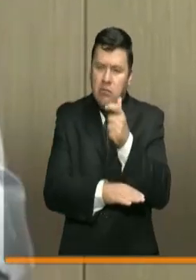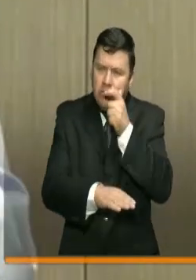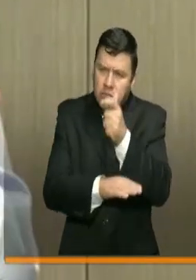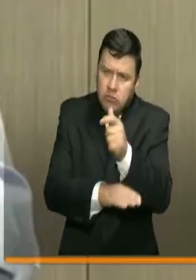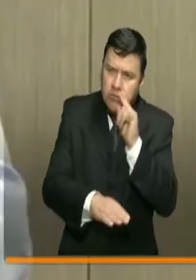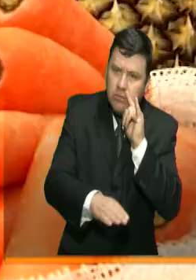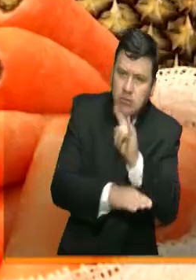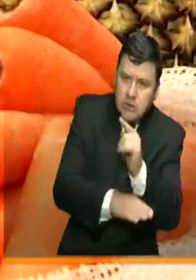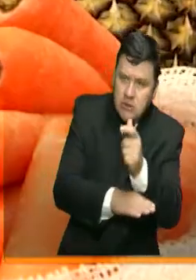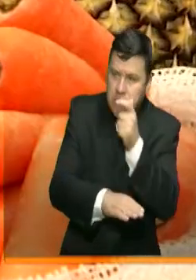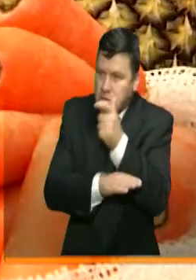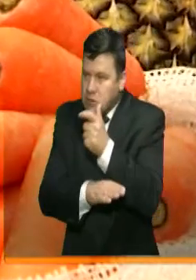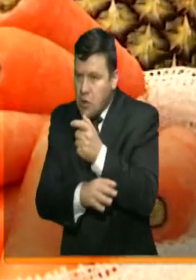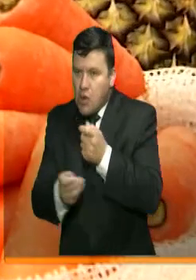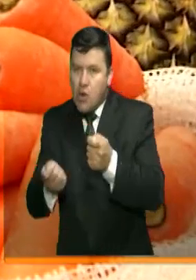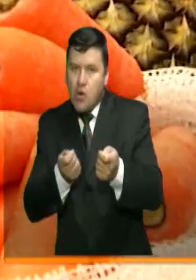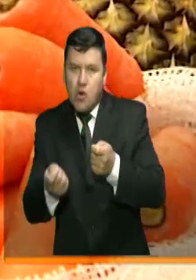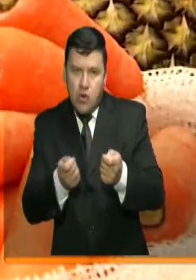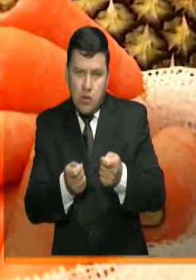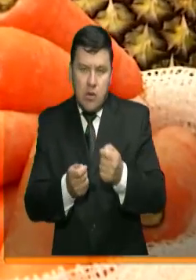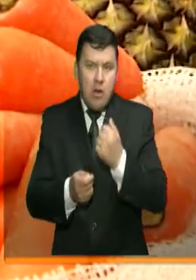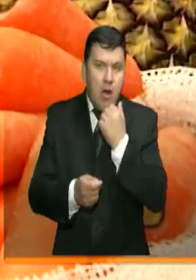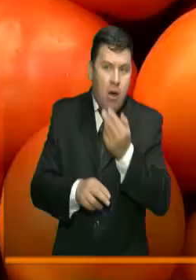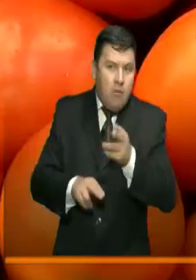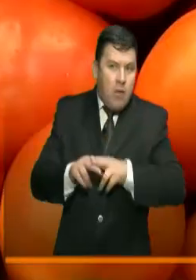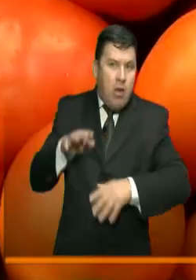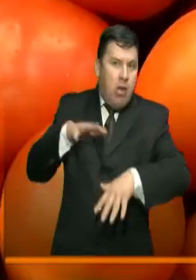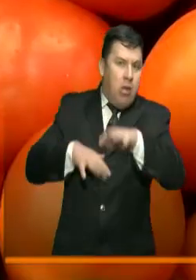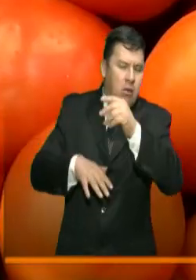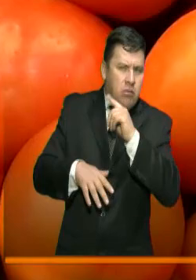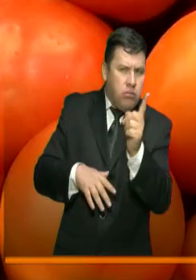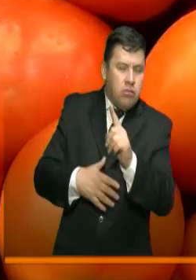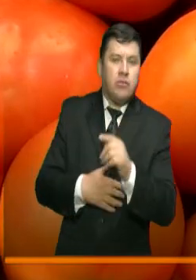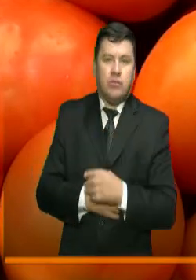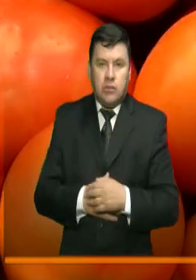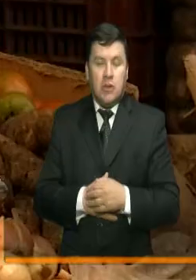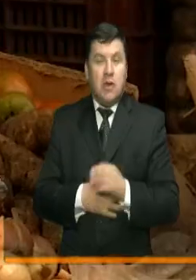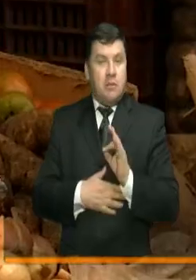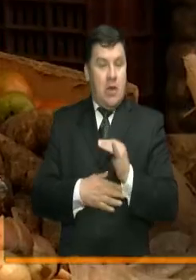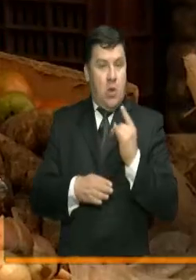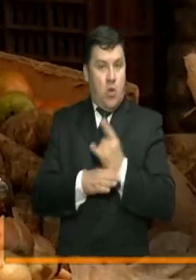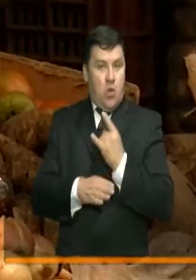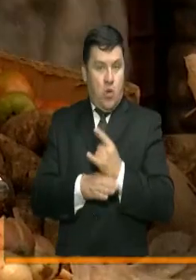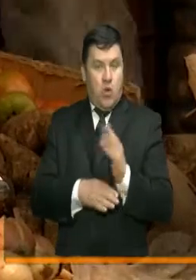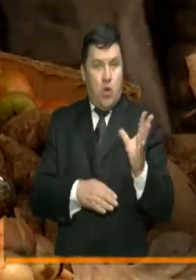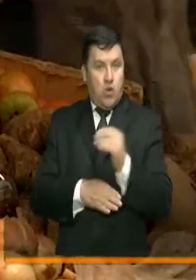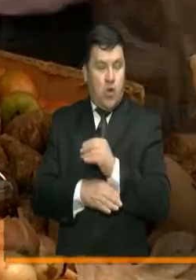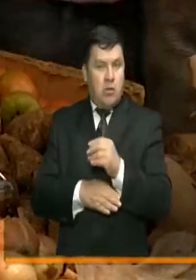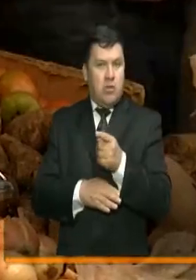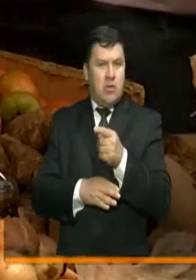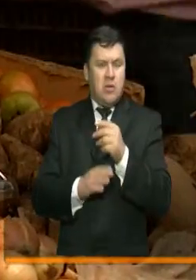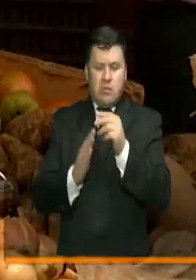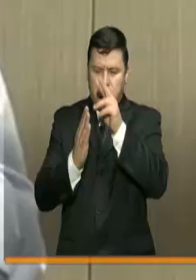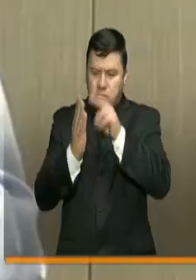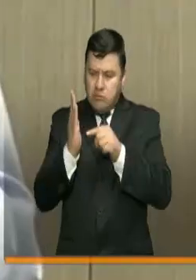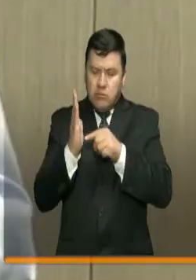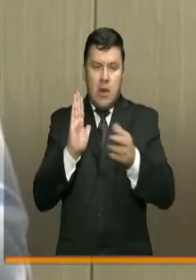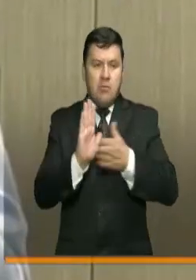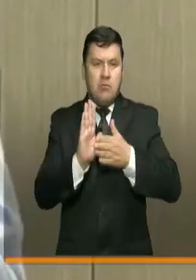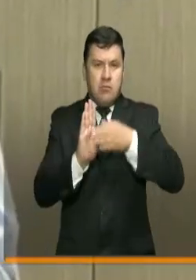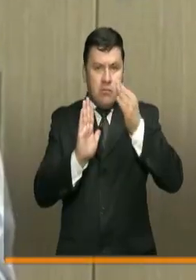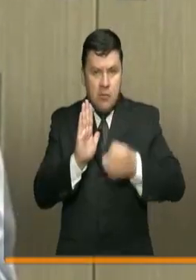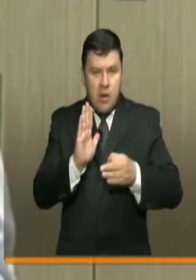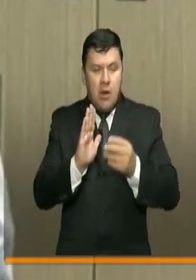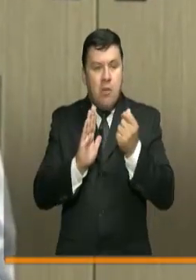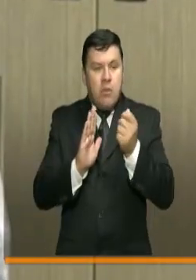inspección, vigilancia y control en casos atípicos. Y un uso de todos los instrumentos regulatorios que se